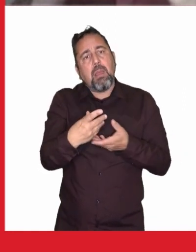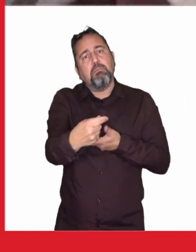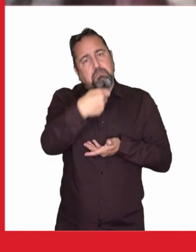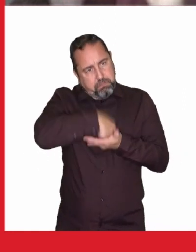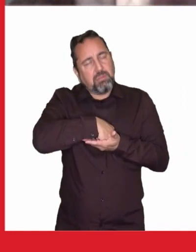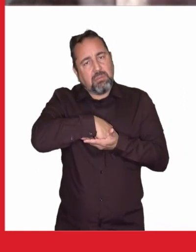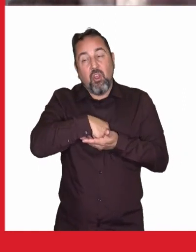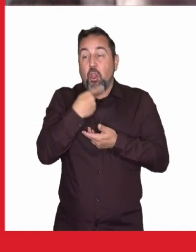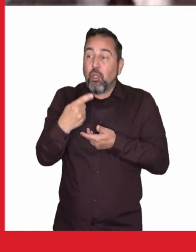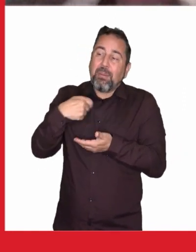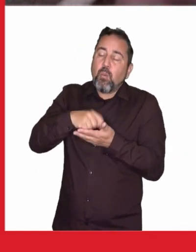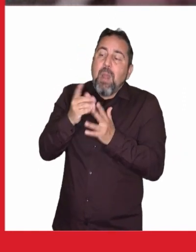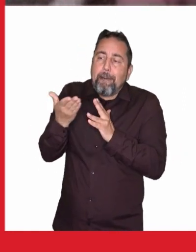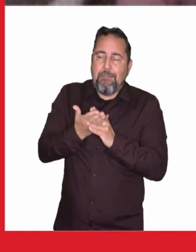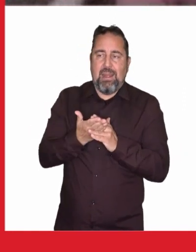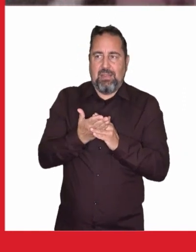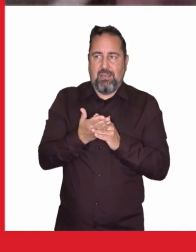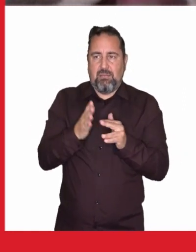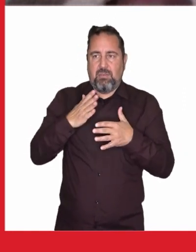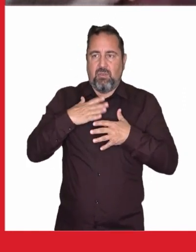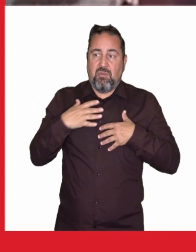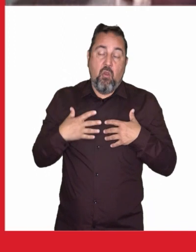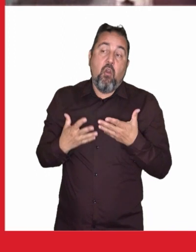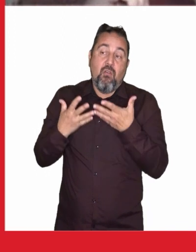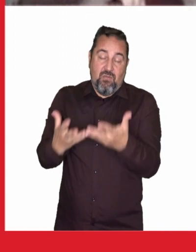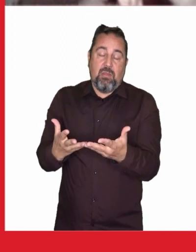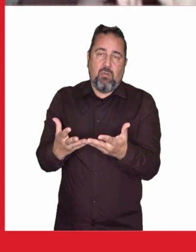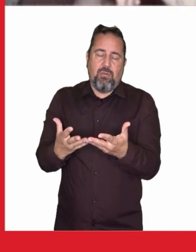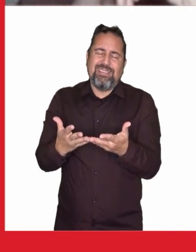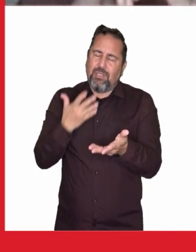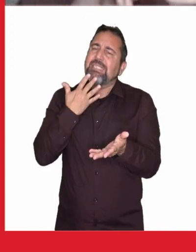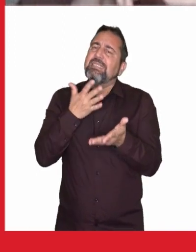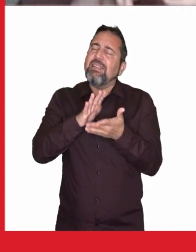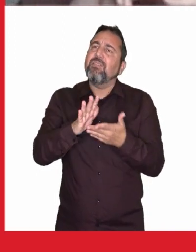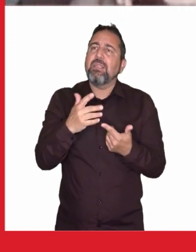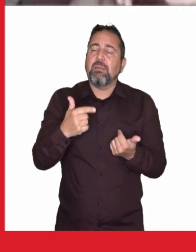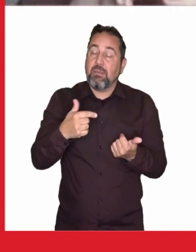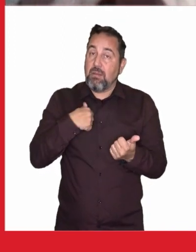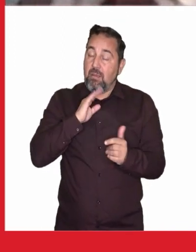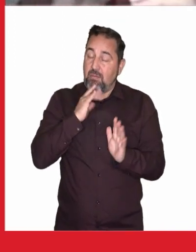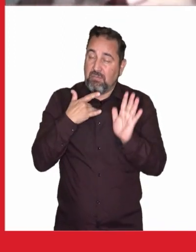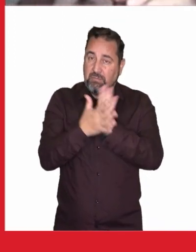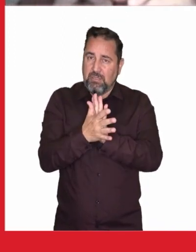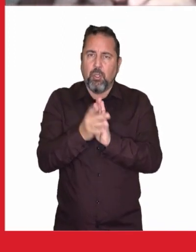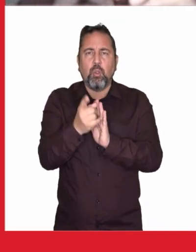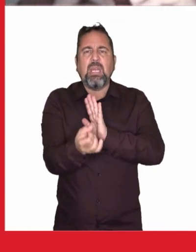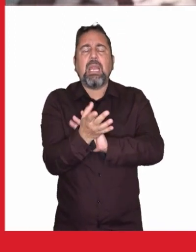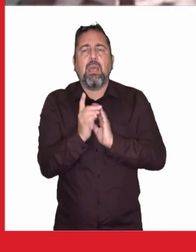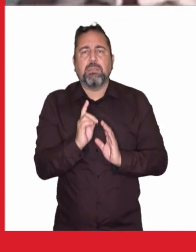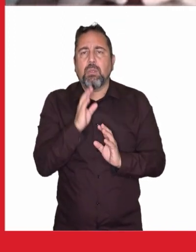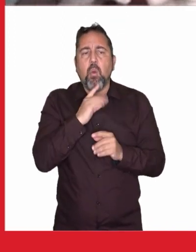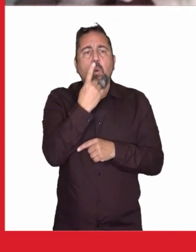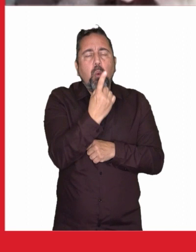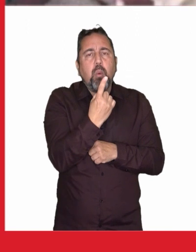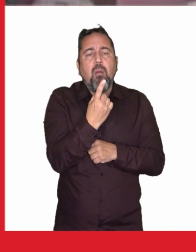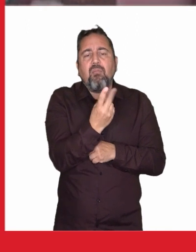pagar por toda la propuesta de valor y otros clientes que están dispuestos a pagar por una parte de esa propuesta de valor. Y esto es a lo que nos estamos refiriendo,